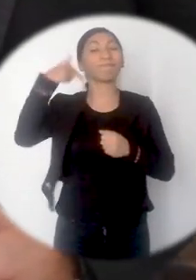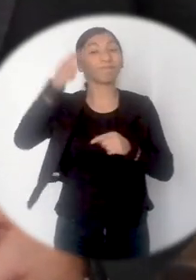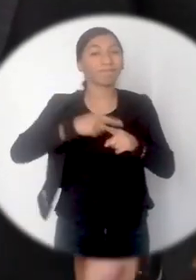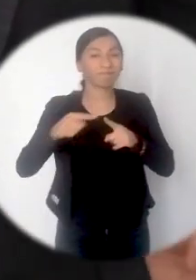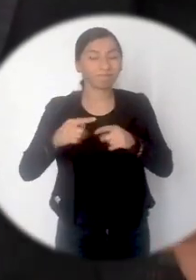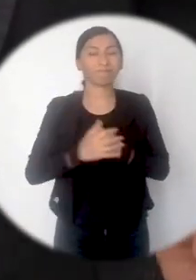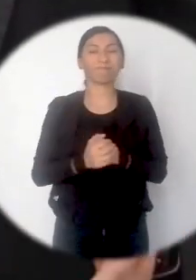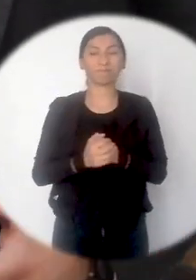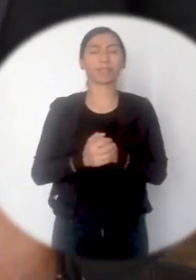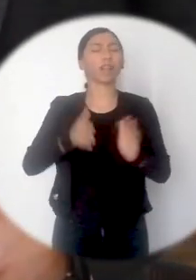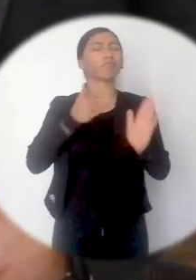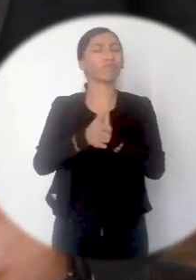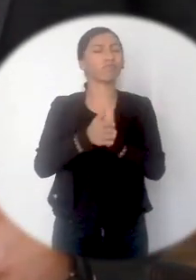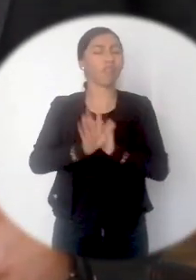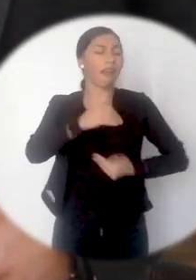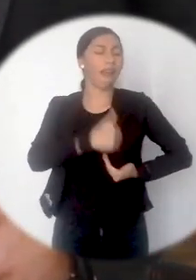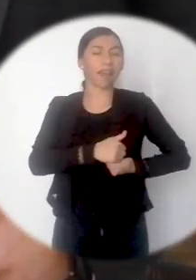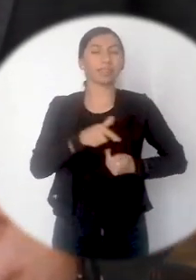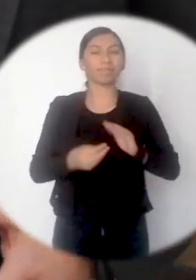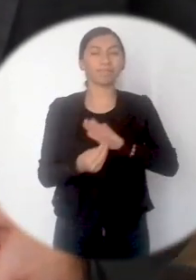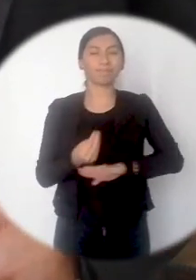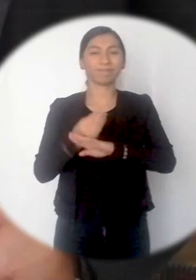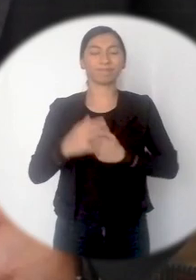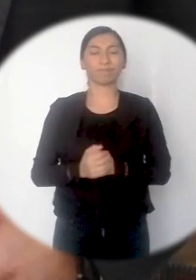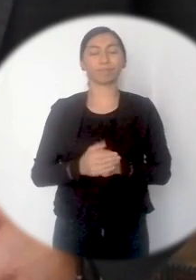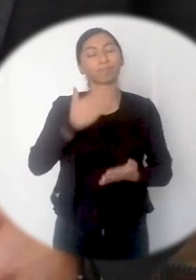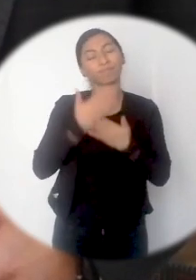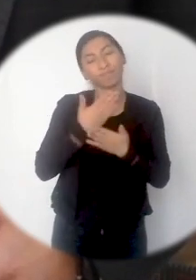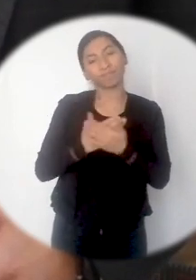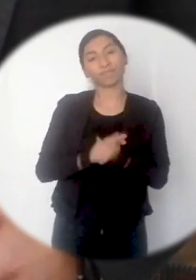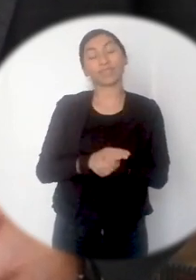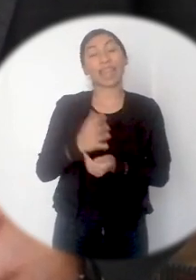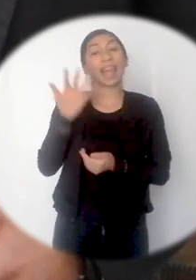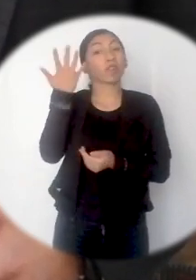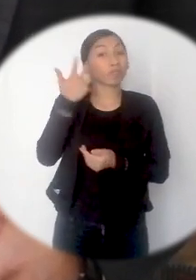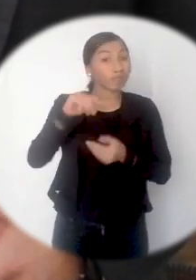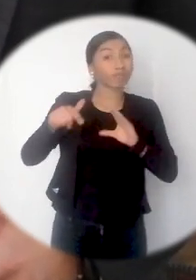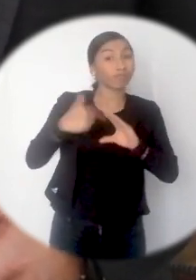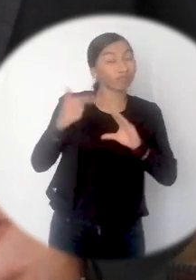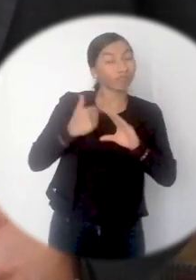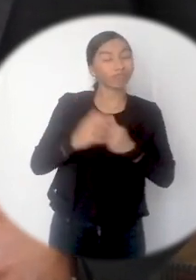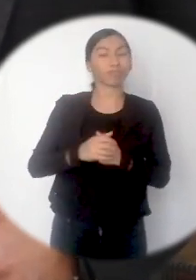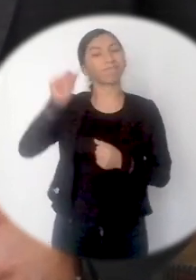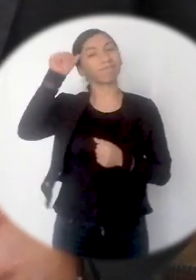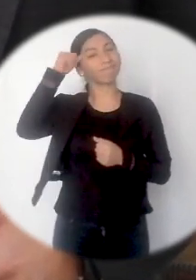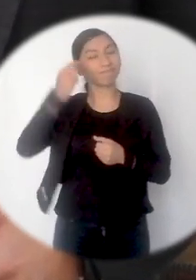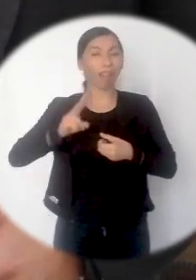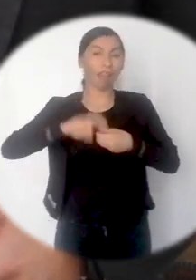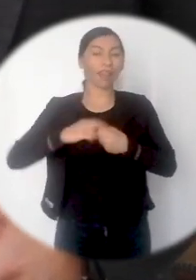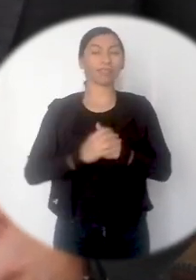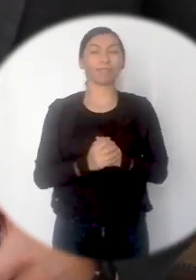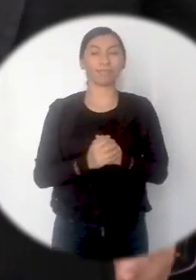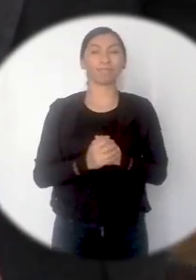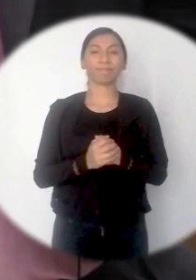informativo V Noticias. La próxima semana regresamos con el recuento de toda la actividad en la agenda noticiosa de la unidad. Muchas gracias a las personas que nos